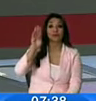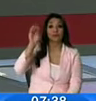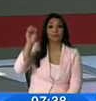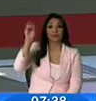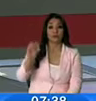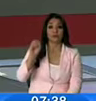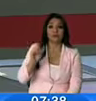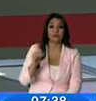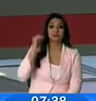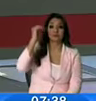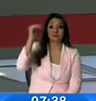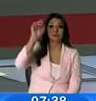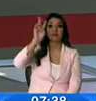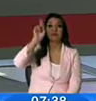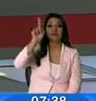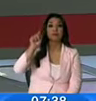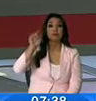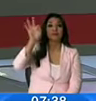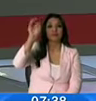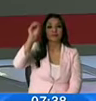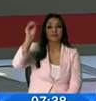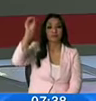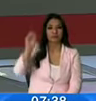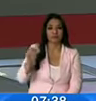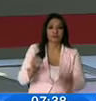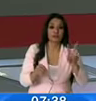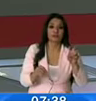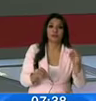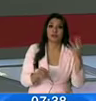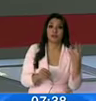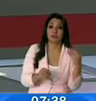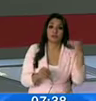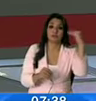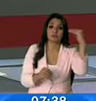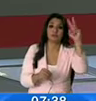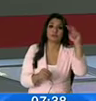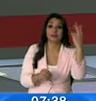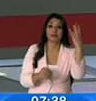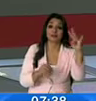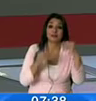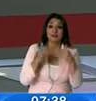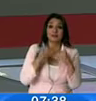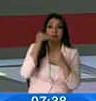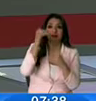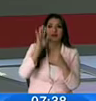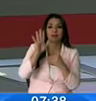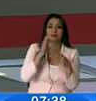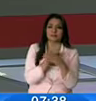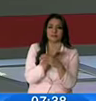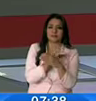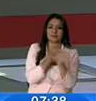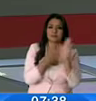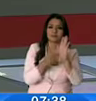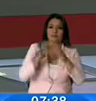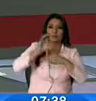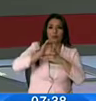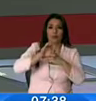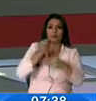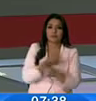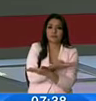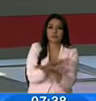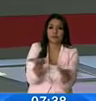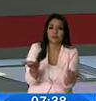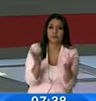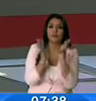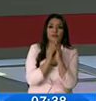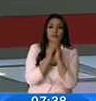66.4% al 71.9% del 2014 al 2017, son algunas de las cifras que el Ecuador dará en